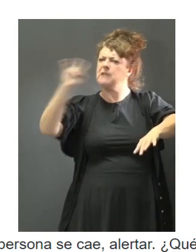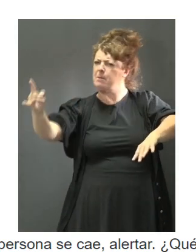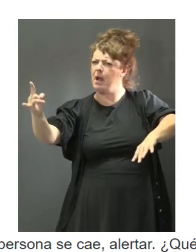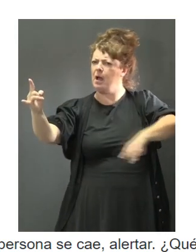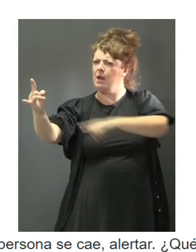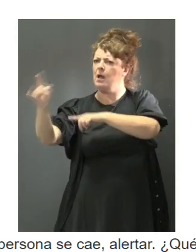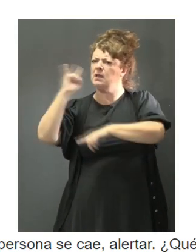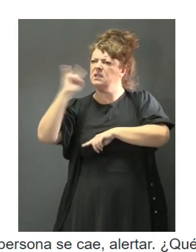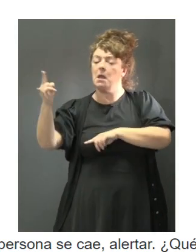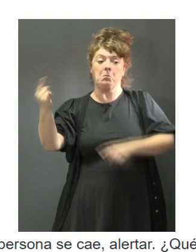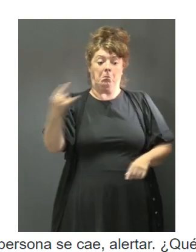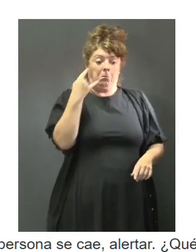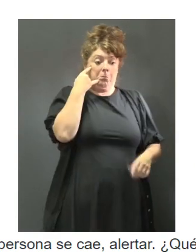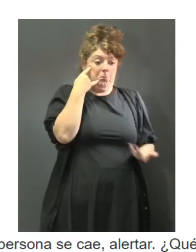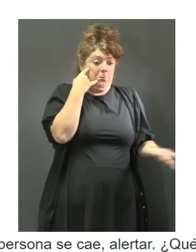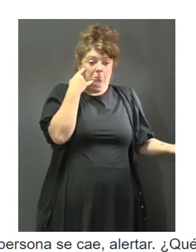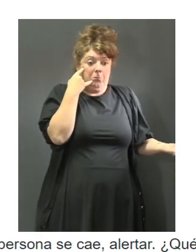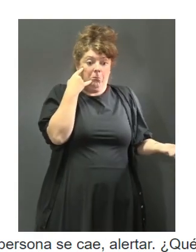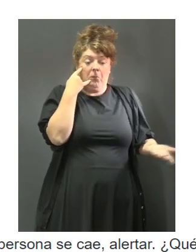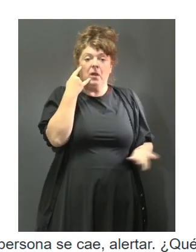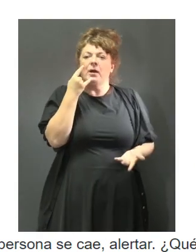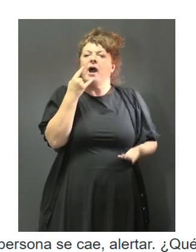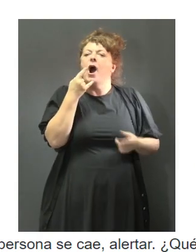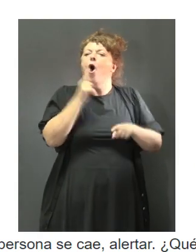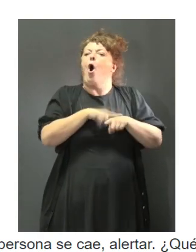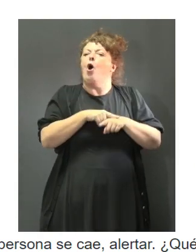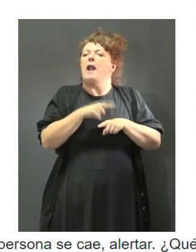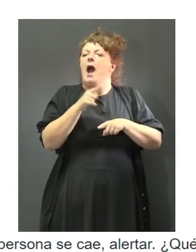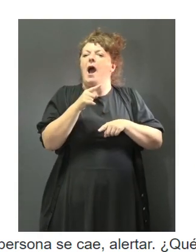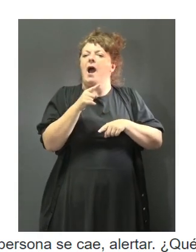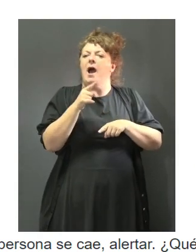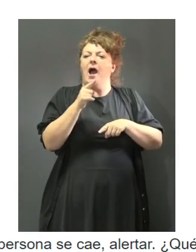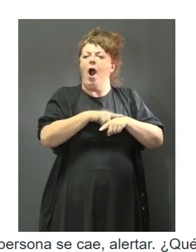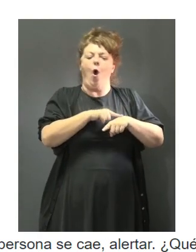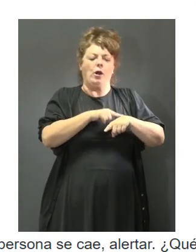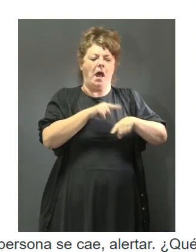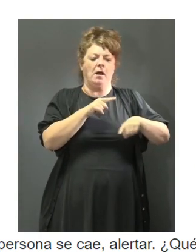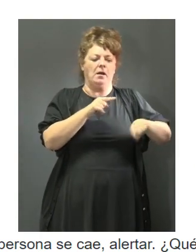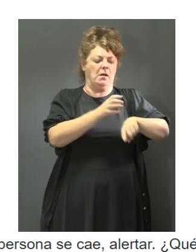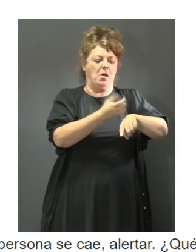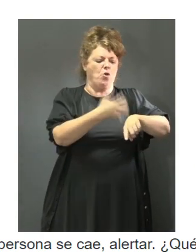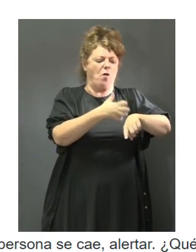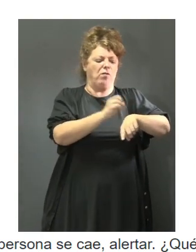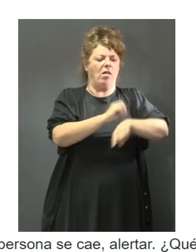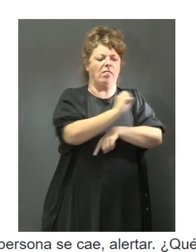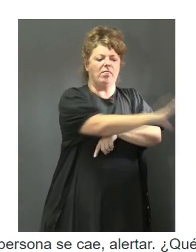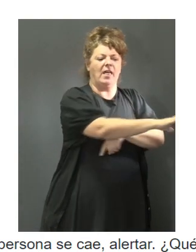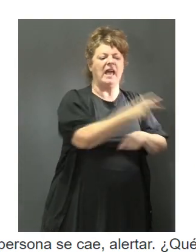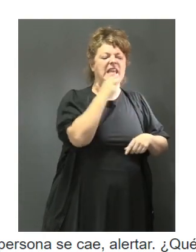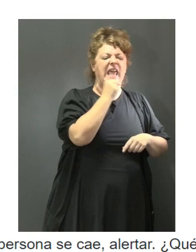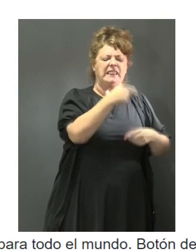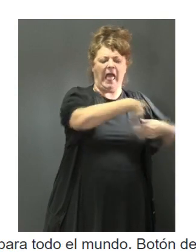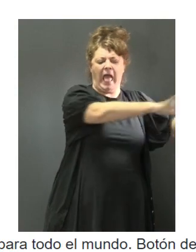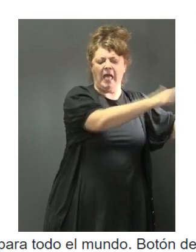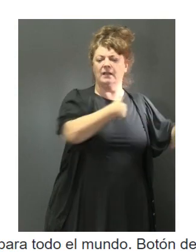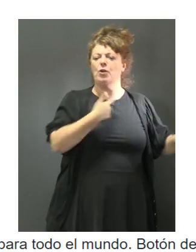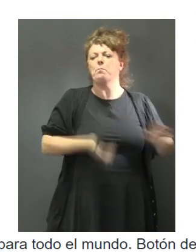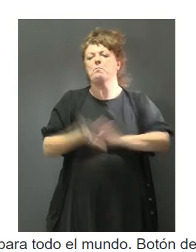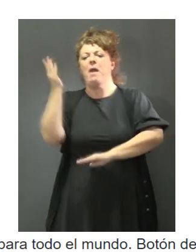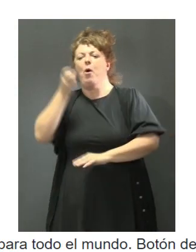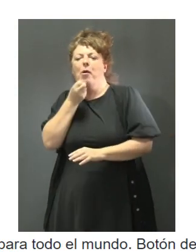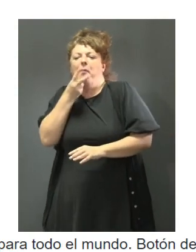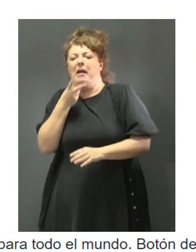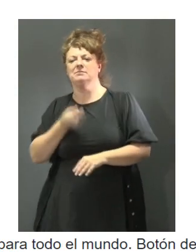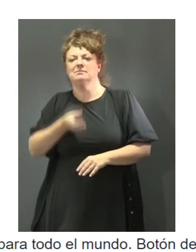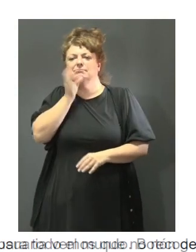Y nos dice que, bueno, que a la hora del vermú, pues que salió, miró así el reloj, que no funcionaba y que se lo dio a la nieta para que se lo llevase a arreglar.